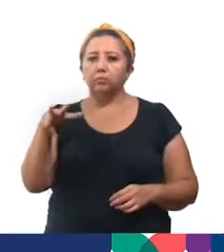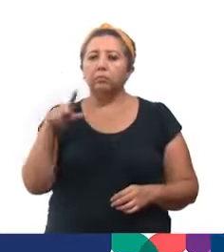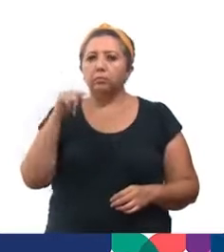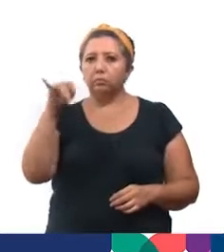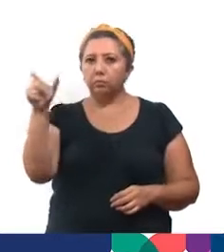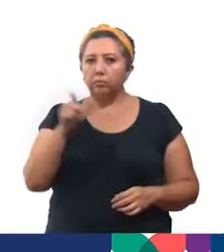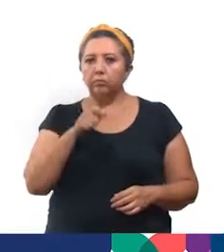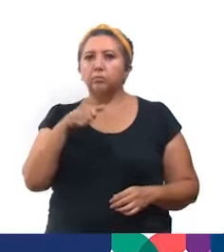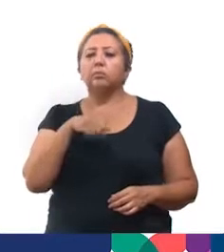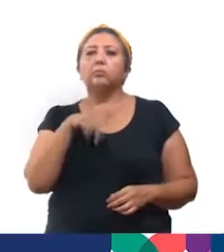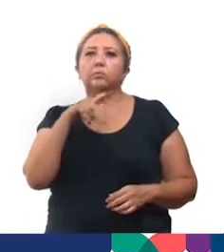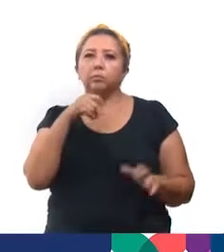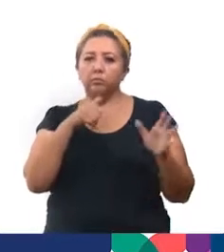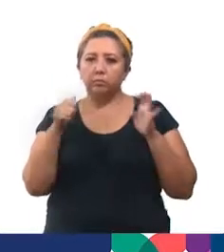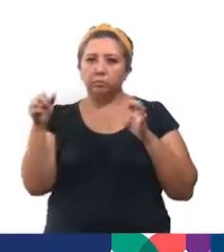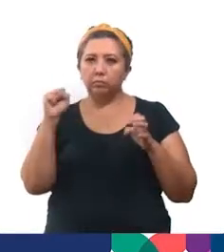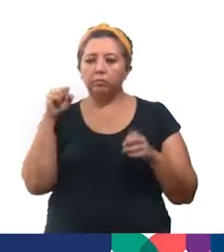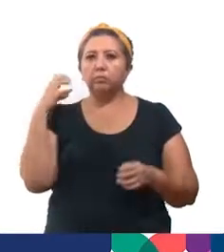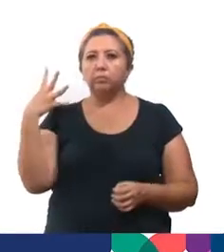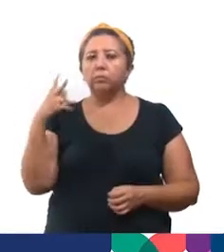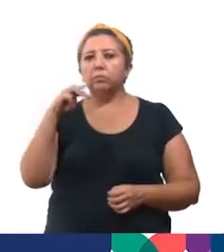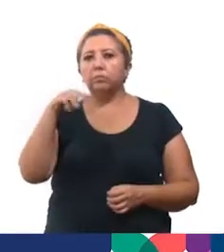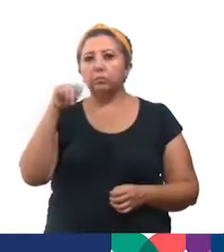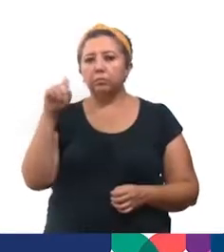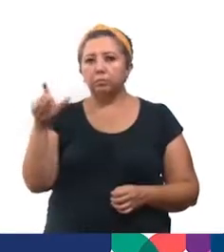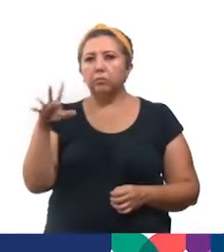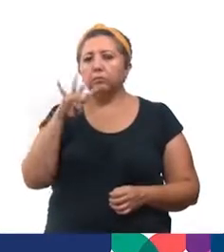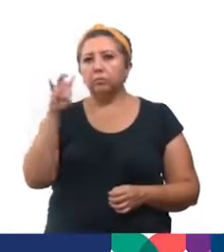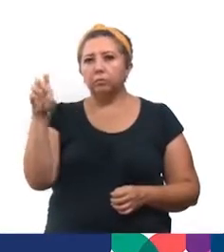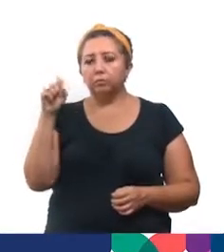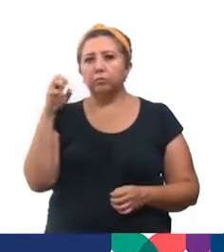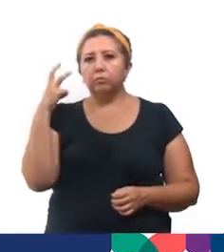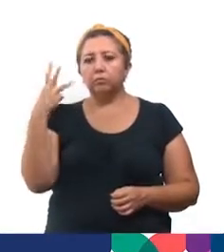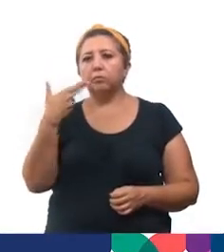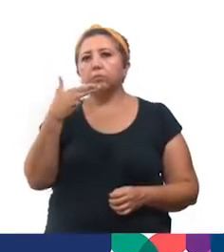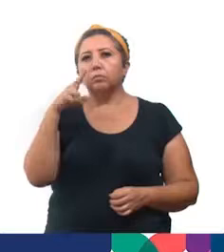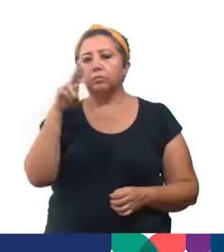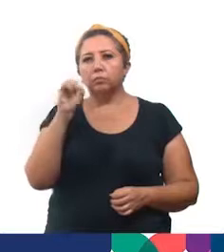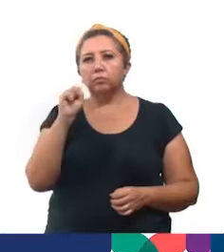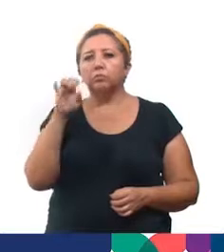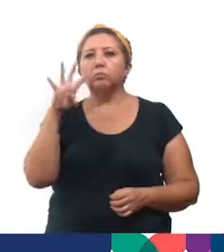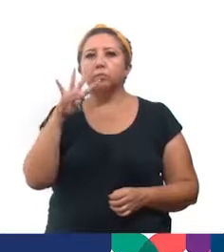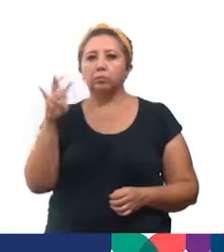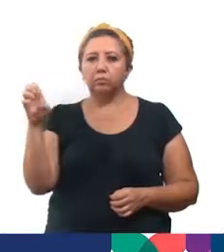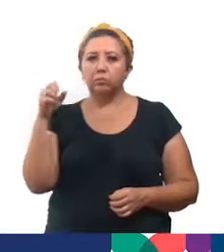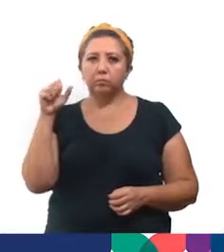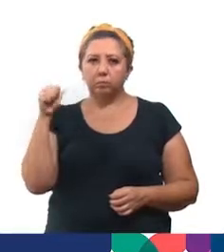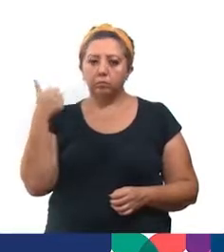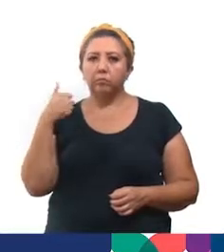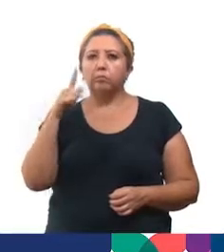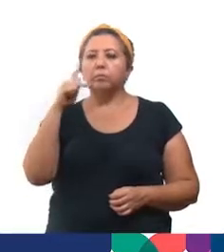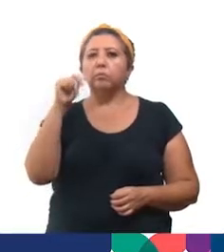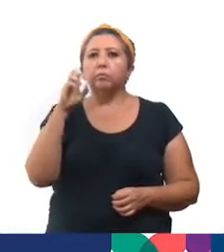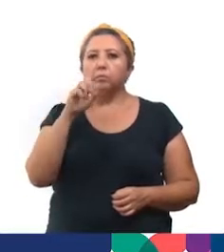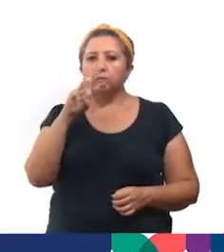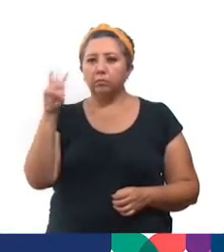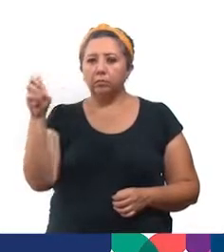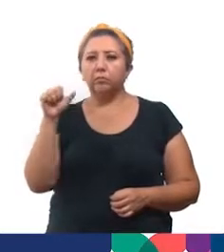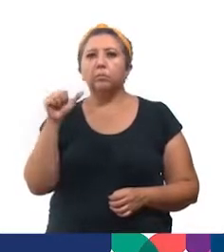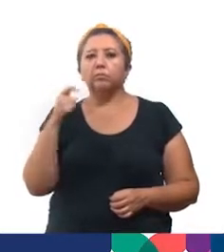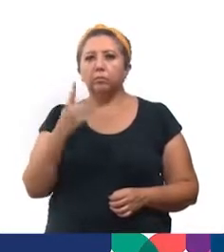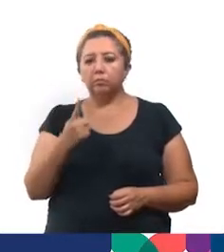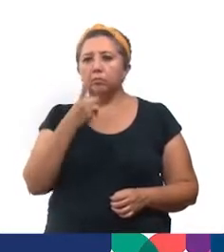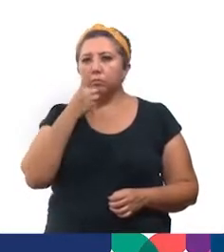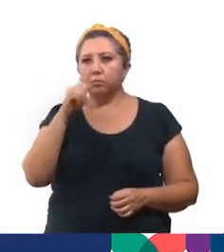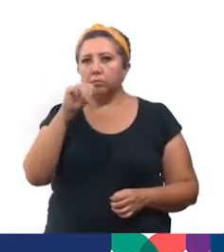Tecash 664, Motul 423, Junucmá 411, Peto 301,